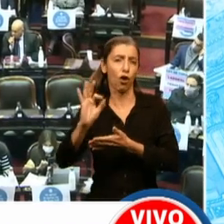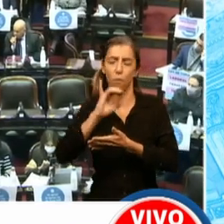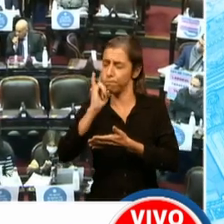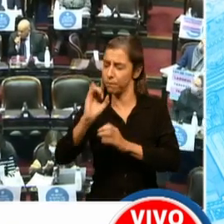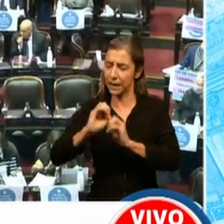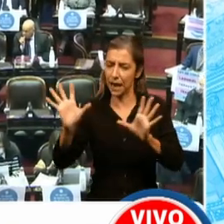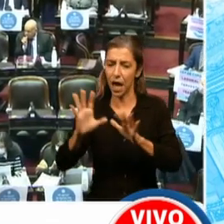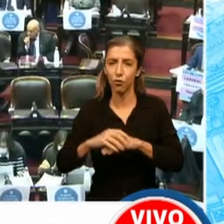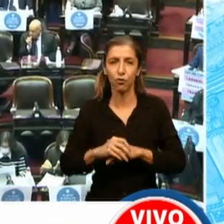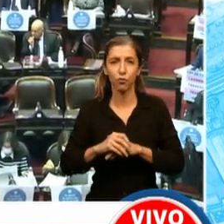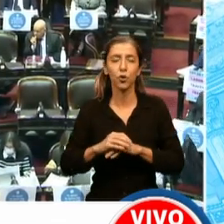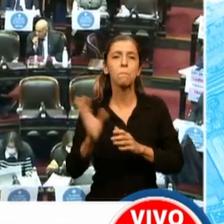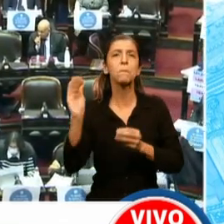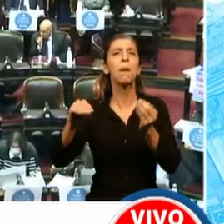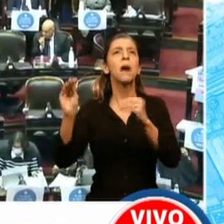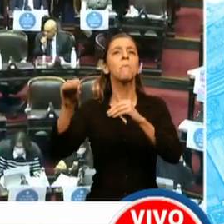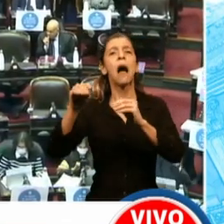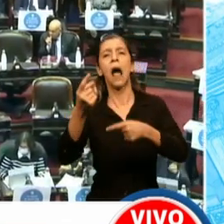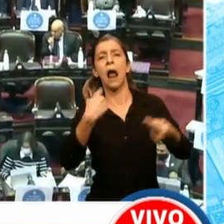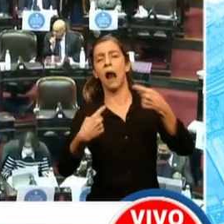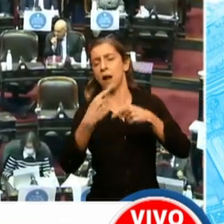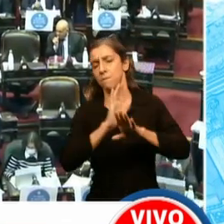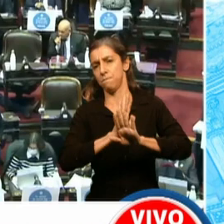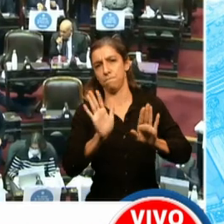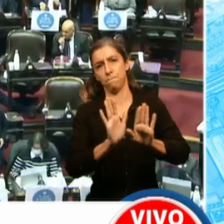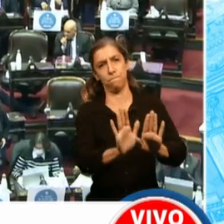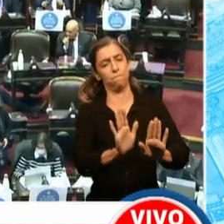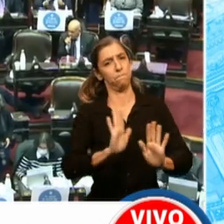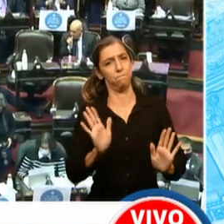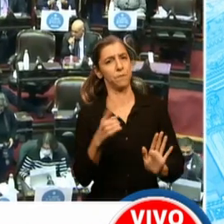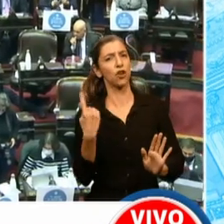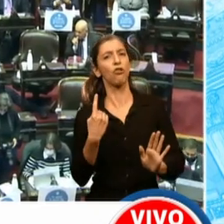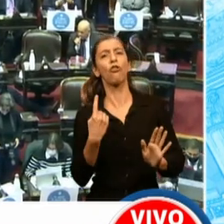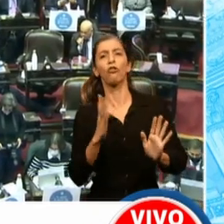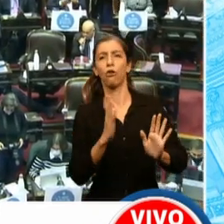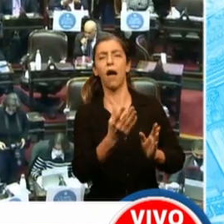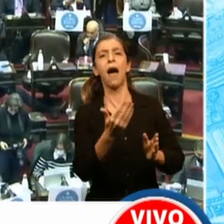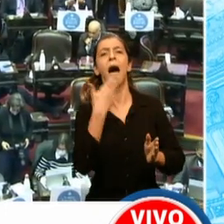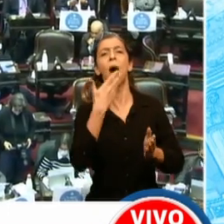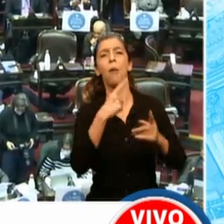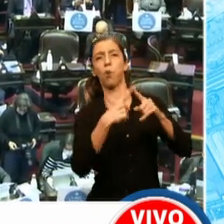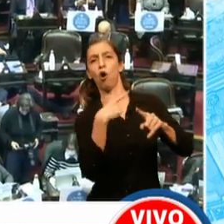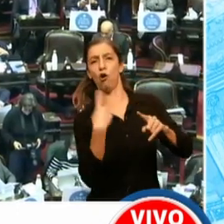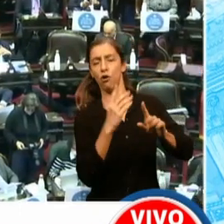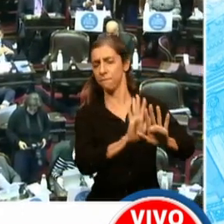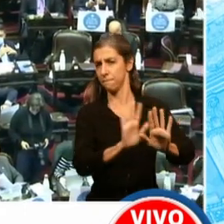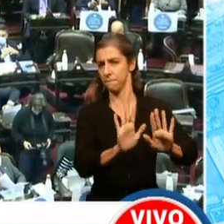otra razón no nos tengan a nosotros nuevamente en el lugar donde no estamos cada uno actúa de